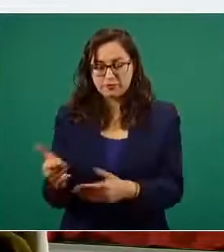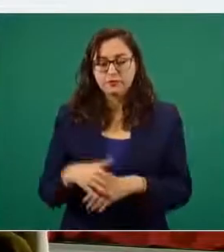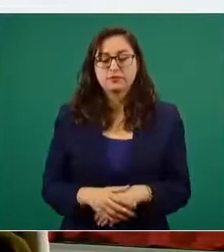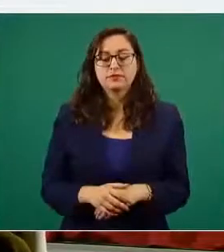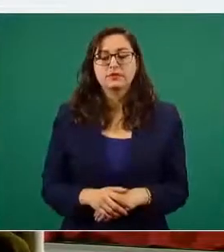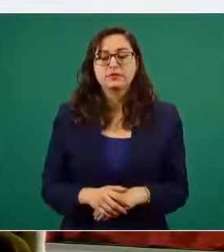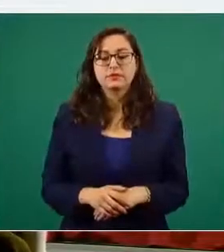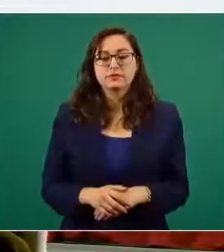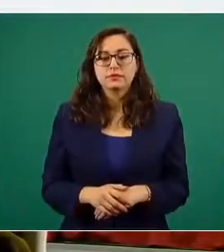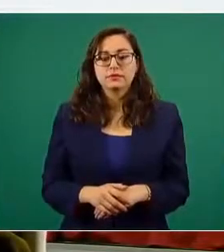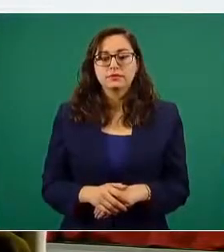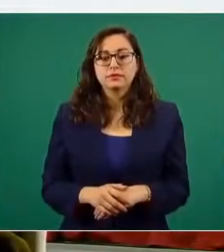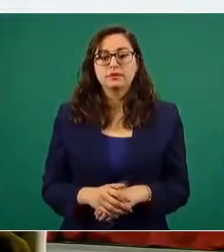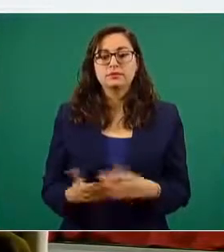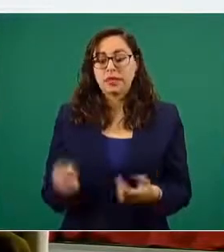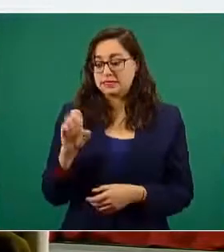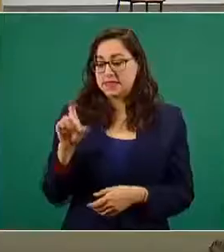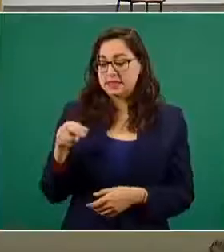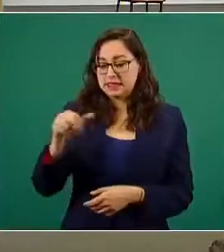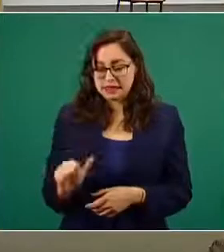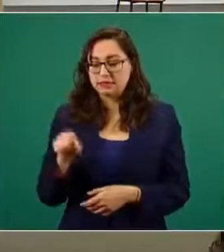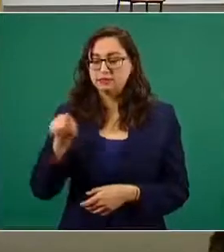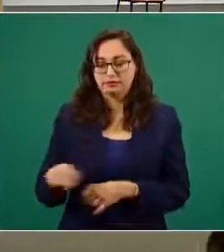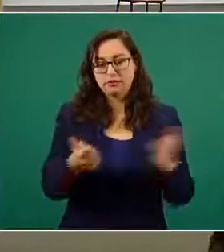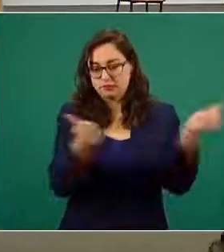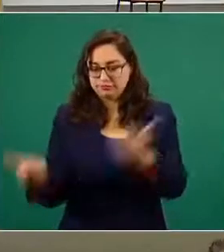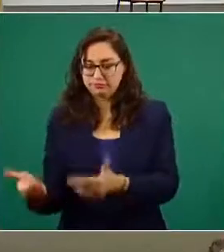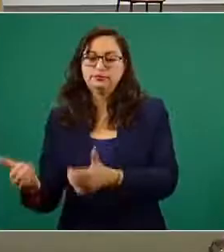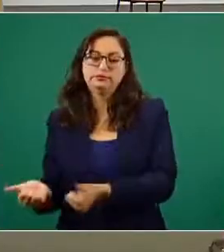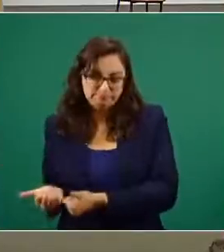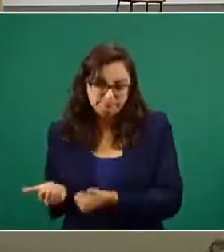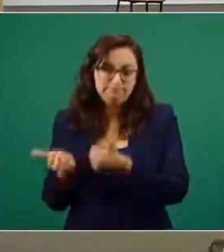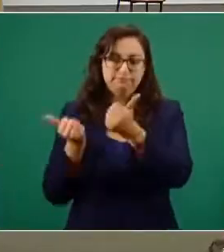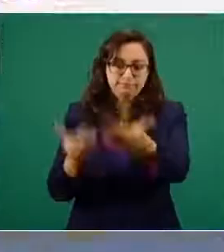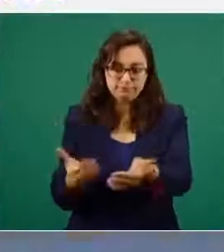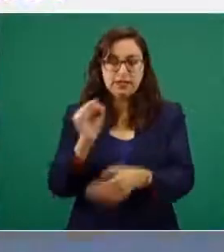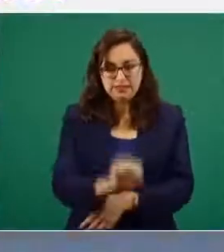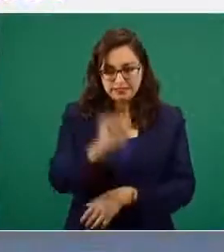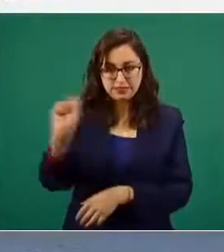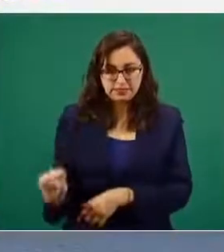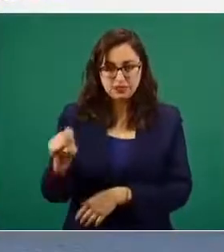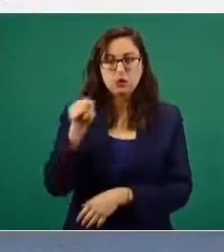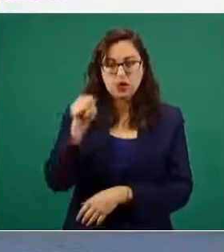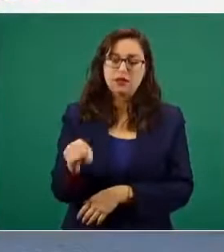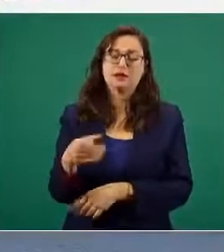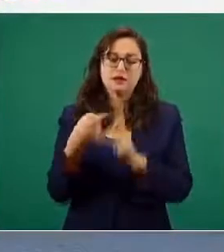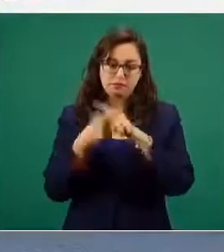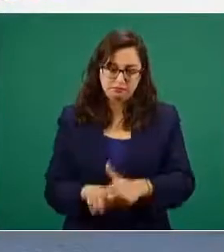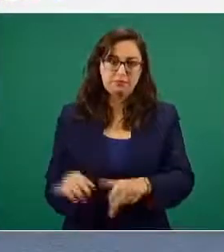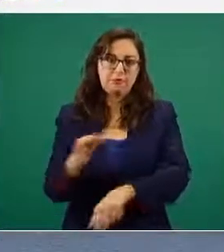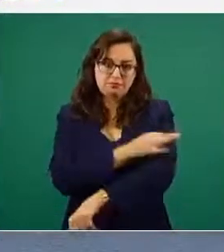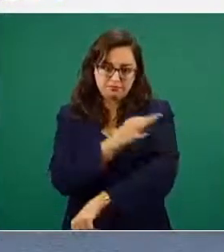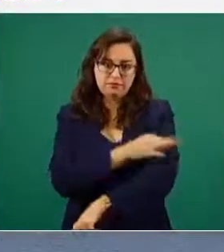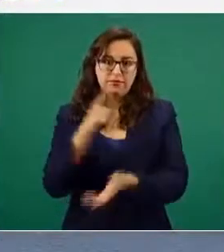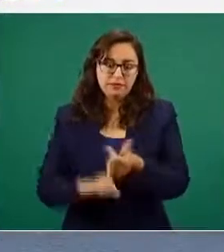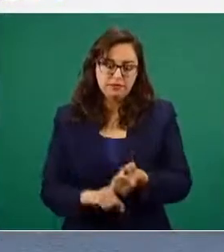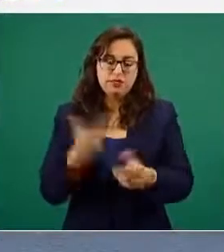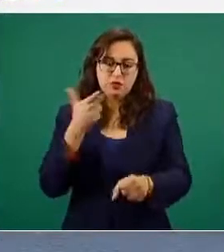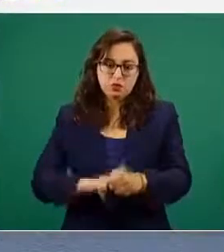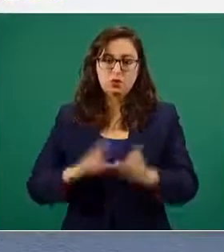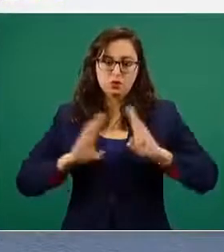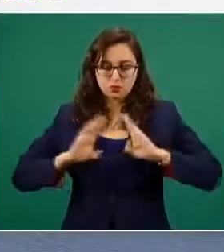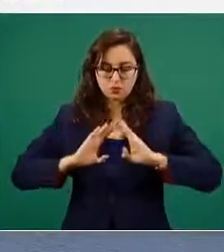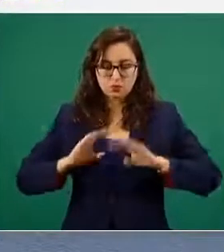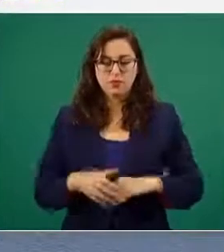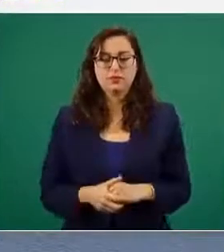aeropuerto de Monterrey. El personal de la Secretaría de la Defensa Nacional las trasladará de una manera segura a Saltillo, Coahuila, donde serán utilizadas en los distintos puestos de vacunación en